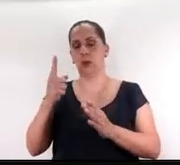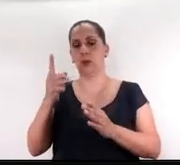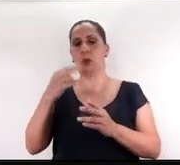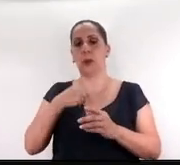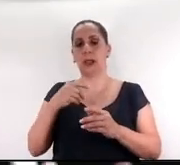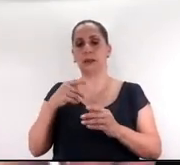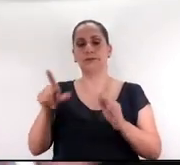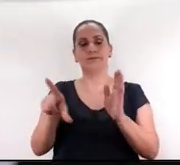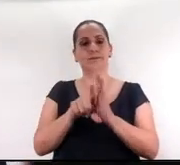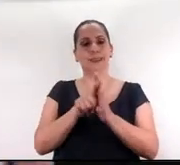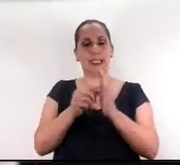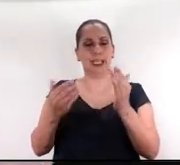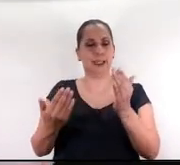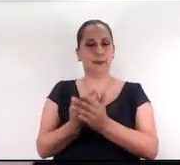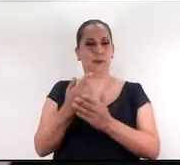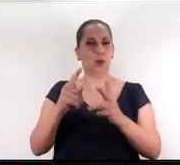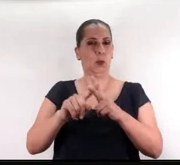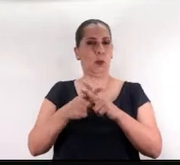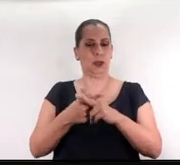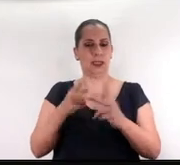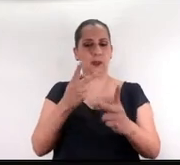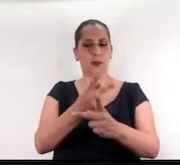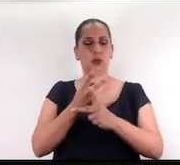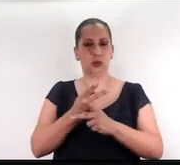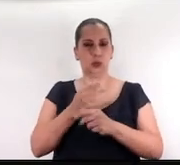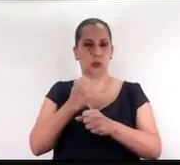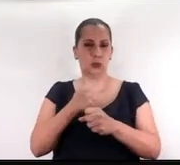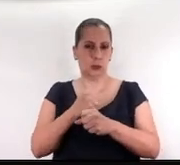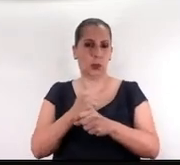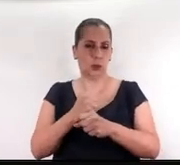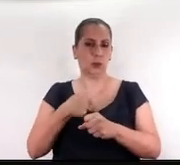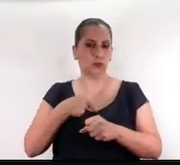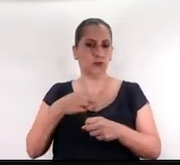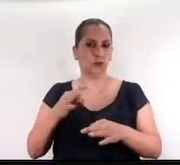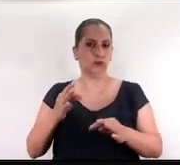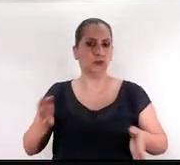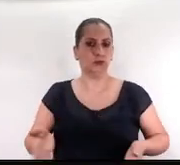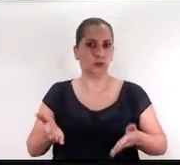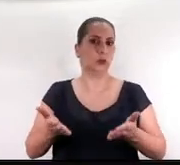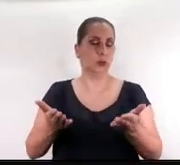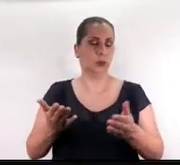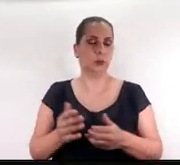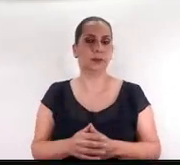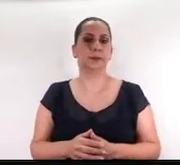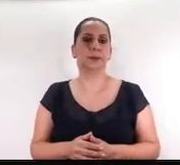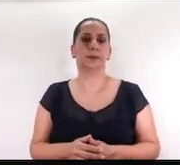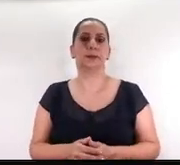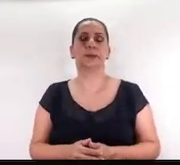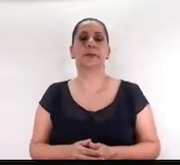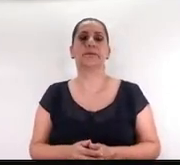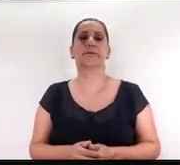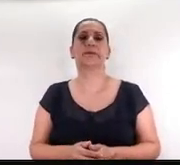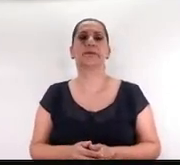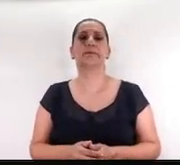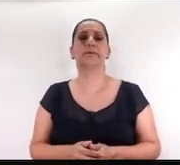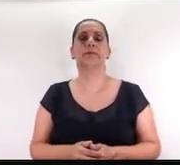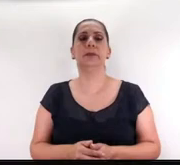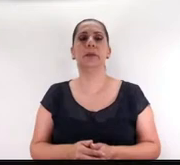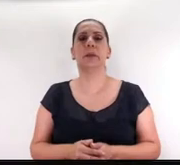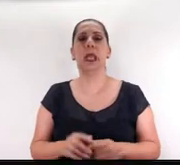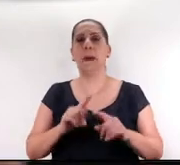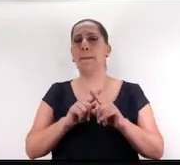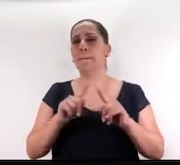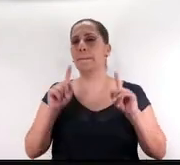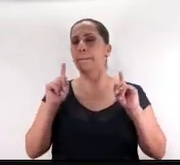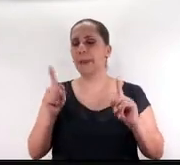al Trabajador, que había también impulsado decisivamente. Pero el